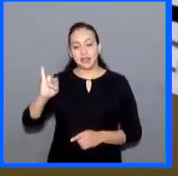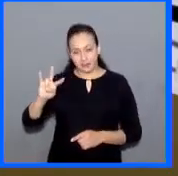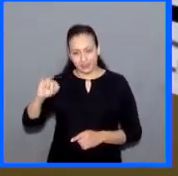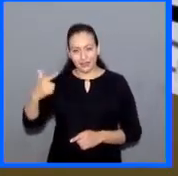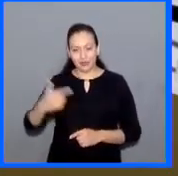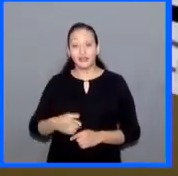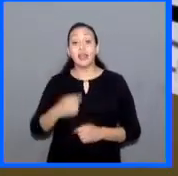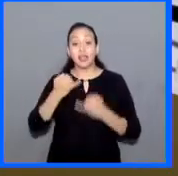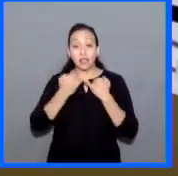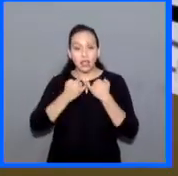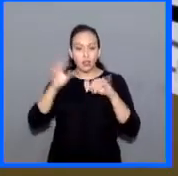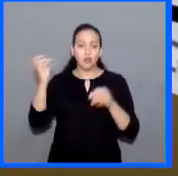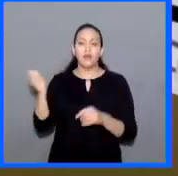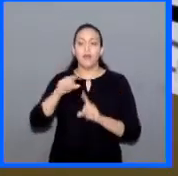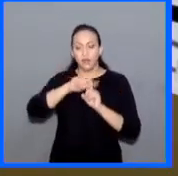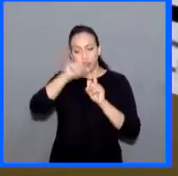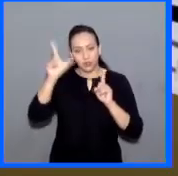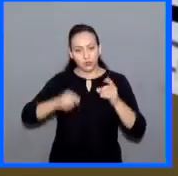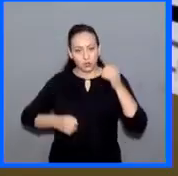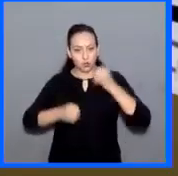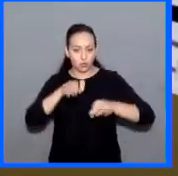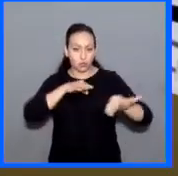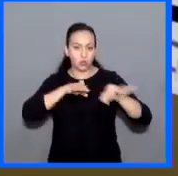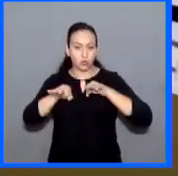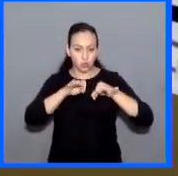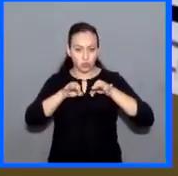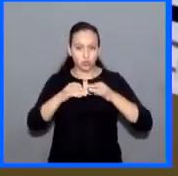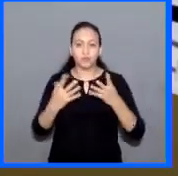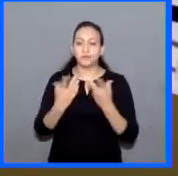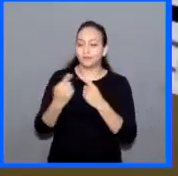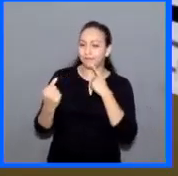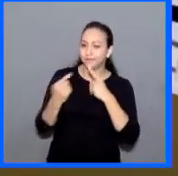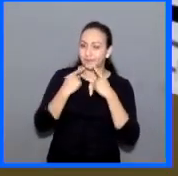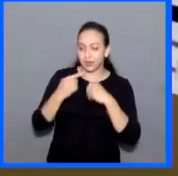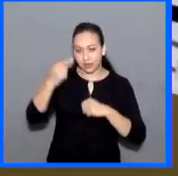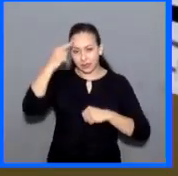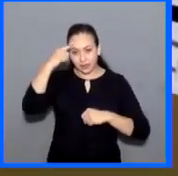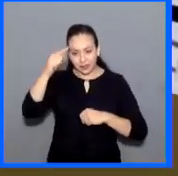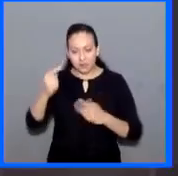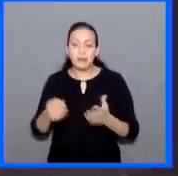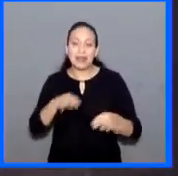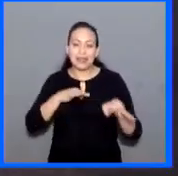Congreso Nacional por la Justicia Laboral, diálogo por la consolidación del trabajo en México.